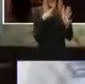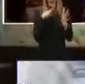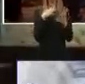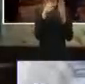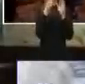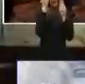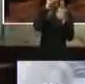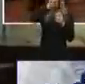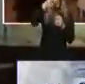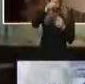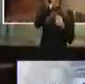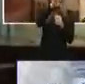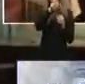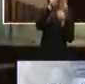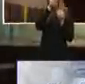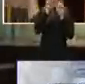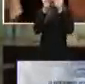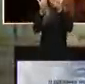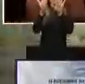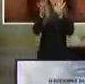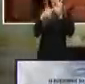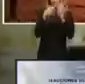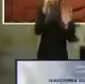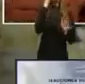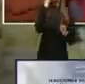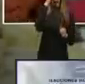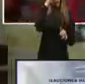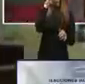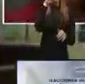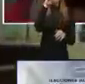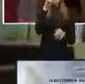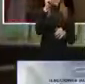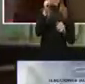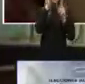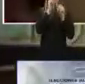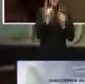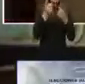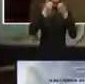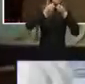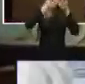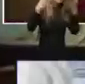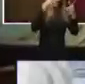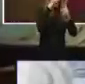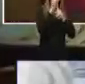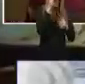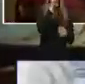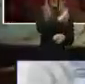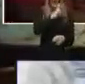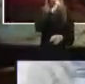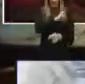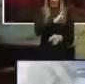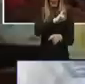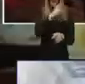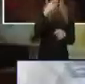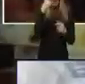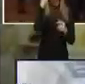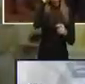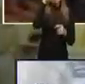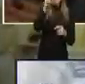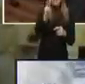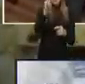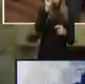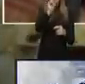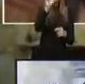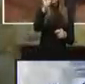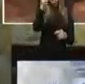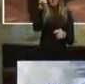429 de DirecTV, una audiencia total a través de chapintv.com, que nos ha permitido divulgar